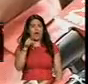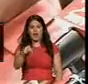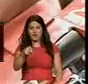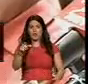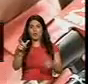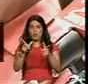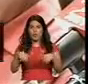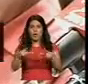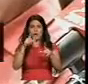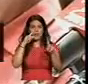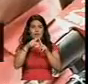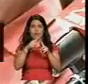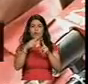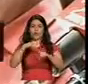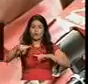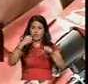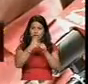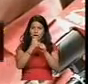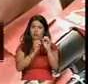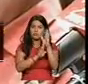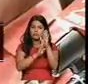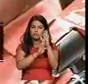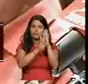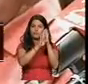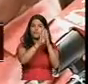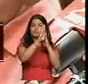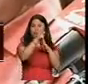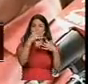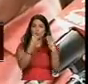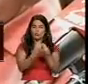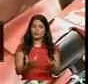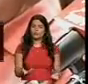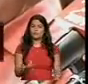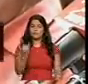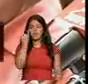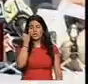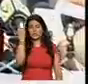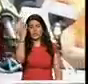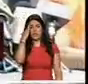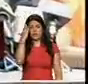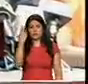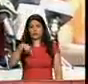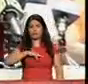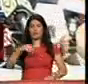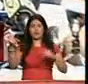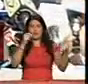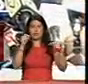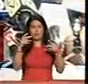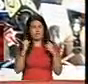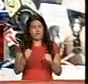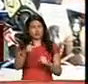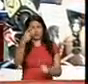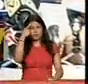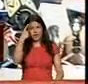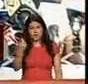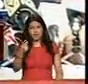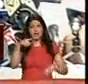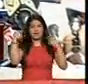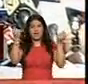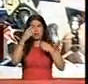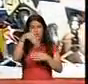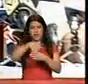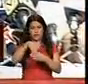coordinar en función del pueblo eso es una idea que se debatió con mucha fuerza verdad ustedes saben en la campaña